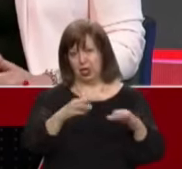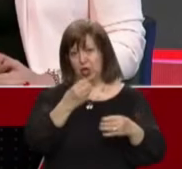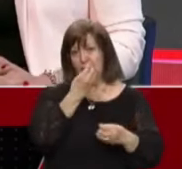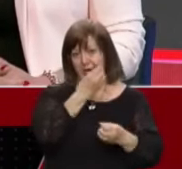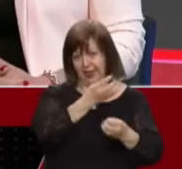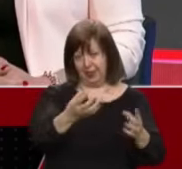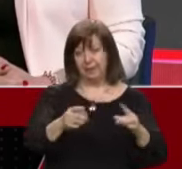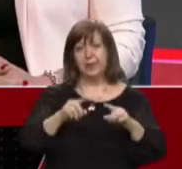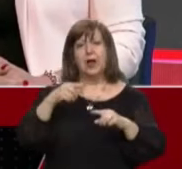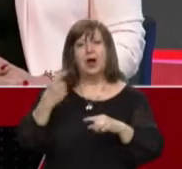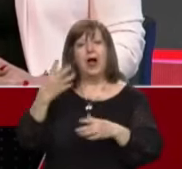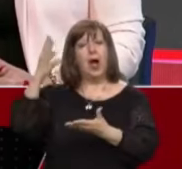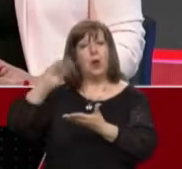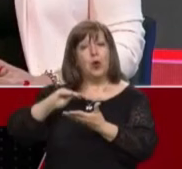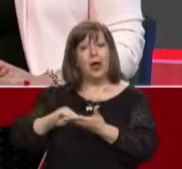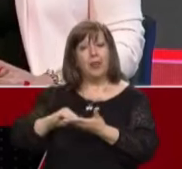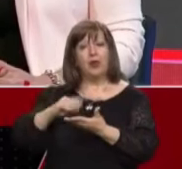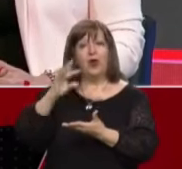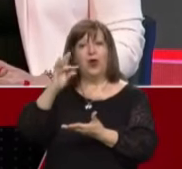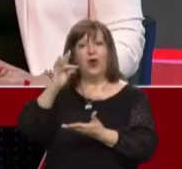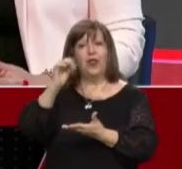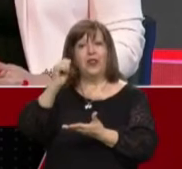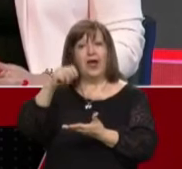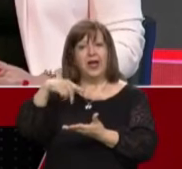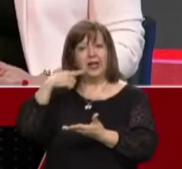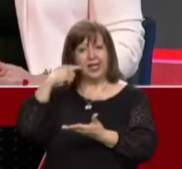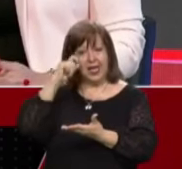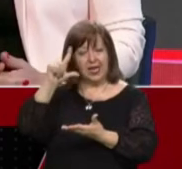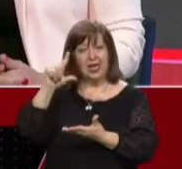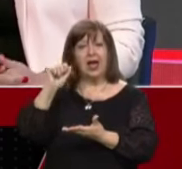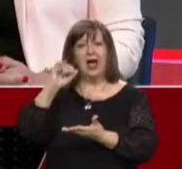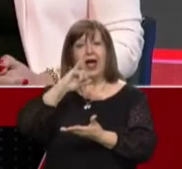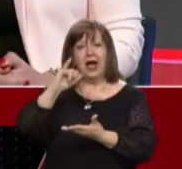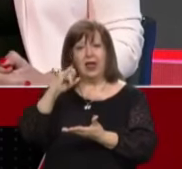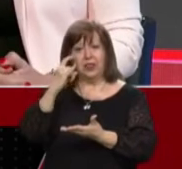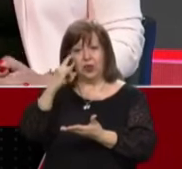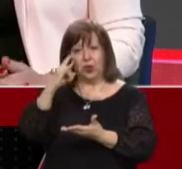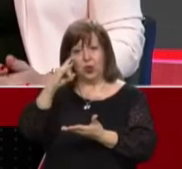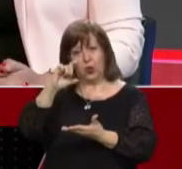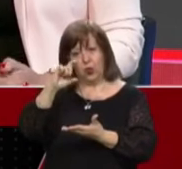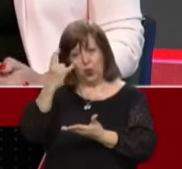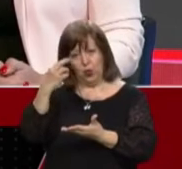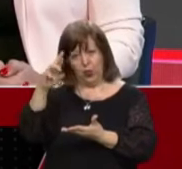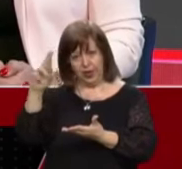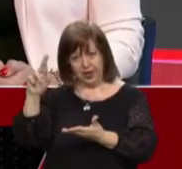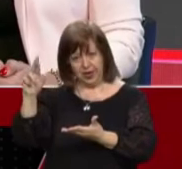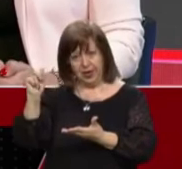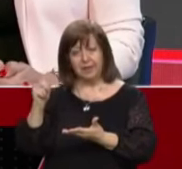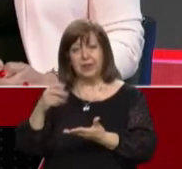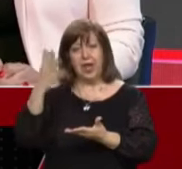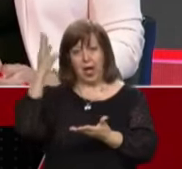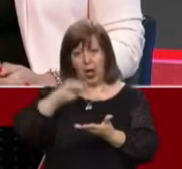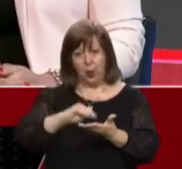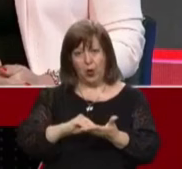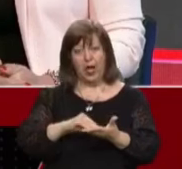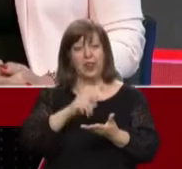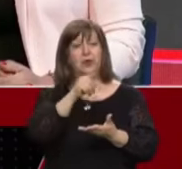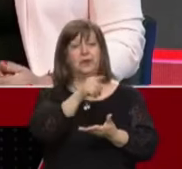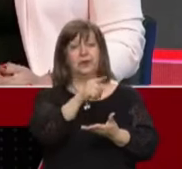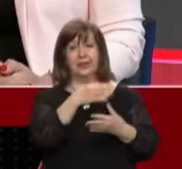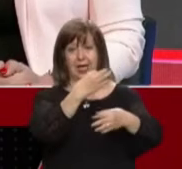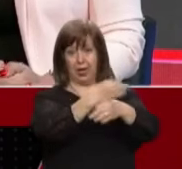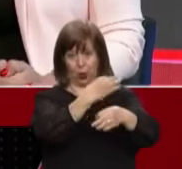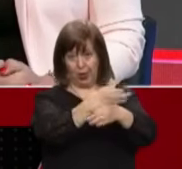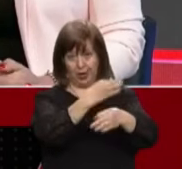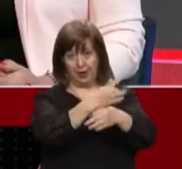Raúl Ascurra, que es el abogado defensor de las autoridades del jardín maternal, que repito, está muy cerca del casco céntrico del